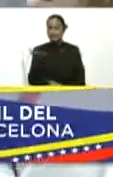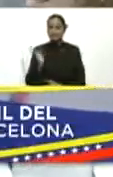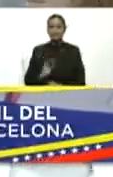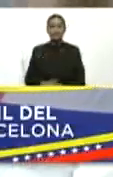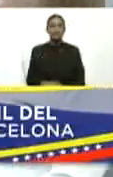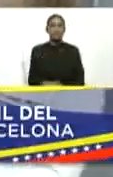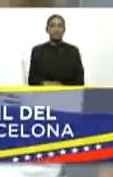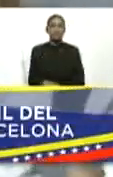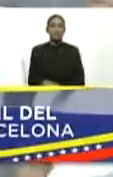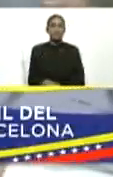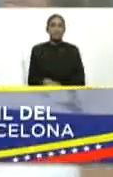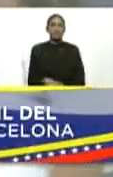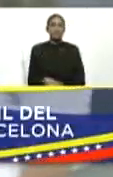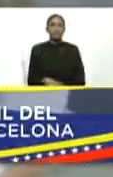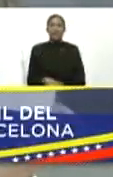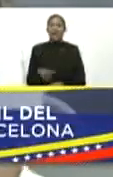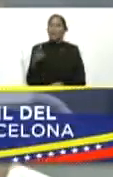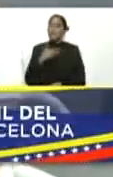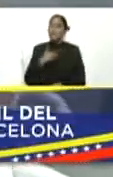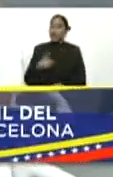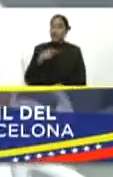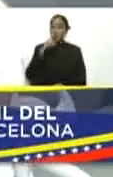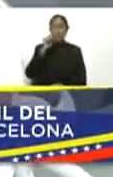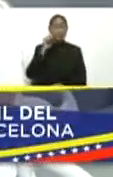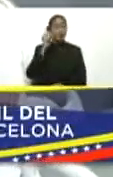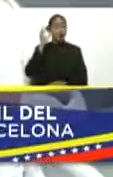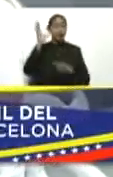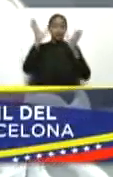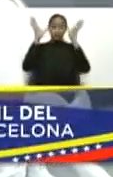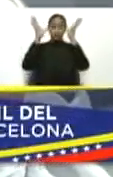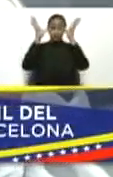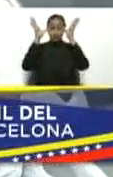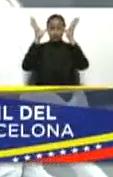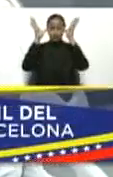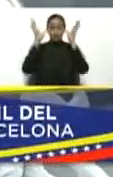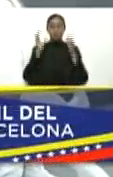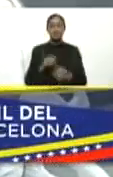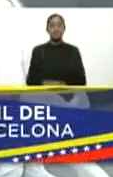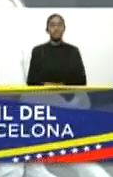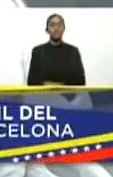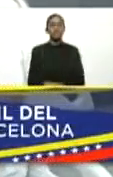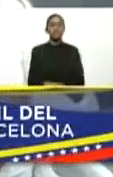Multifacético nuestro presidente. ¿Es un anestesiólogo? No.